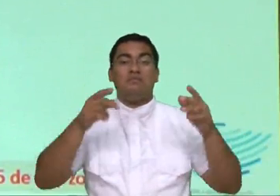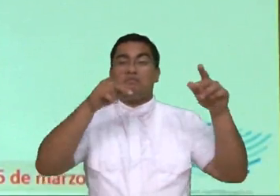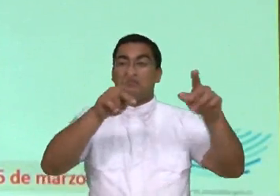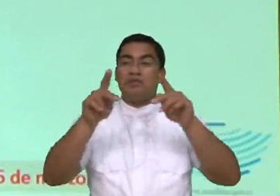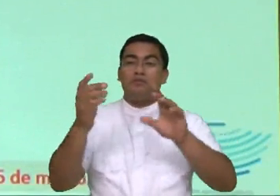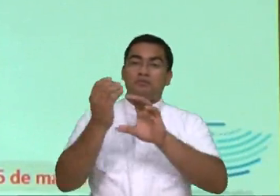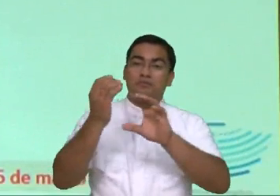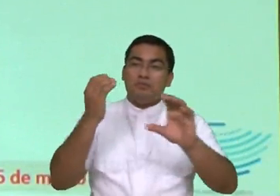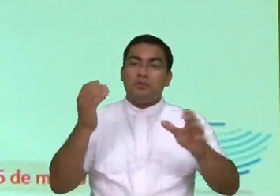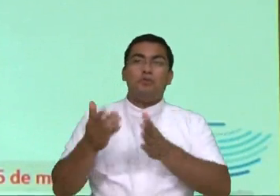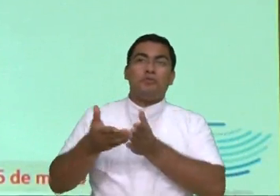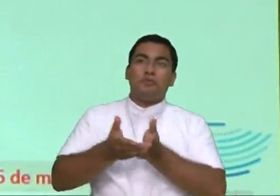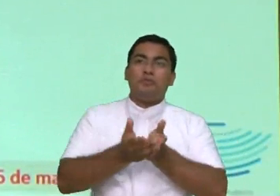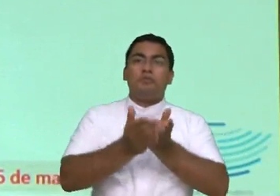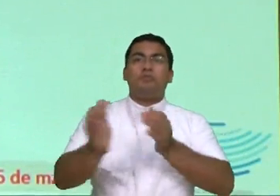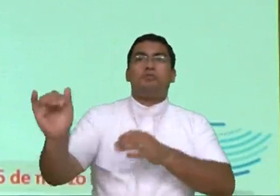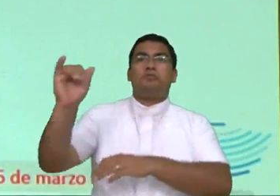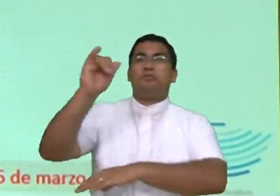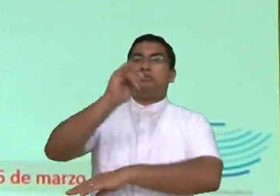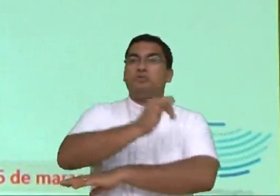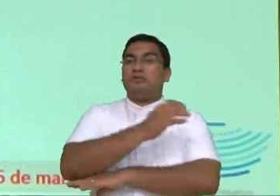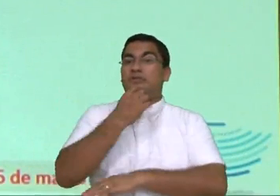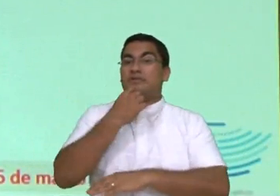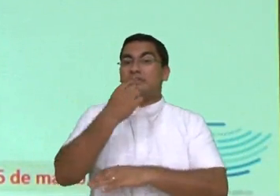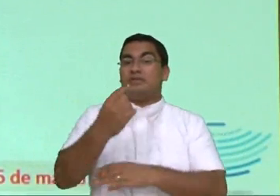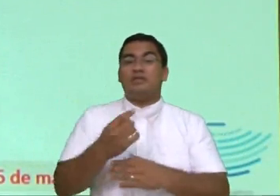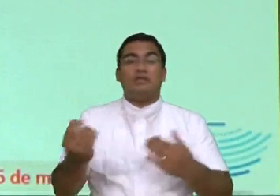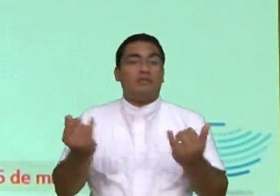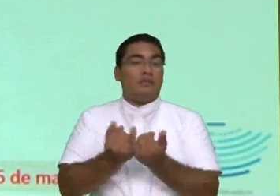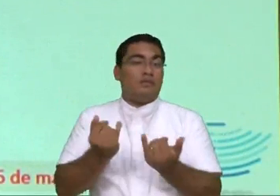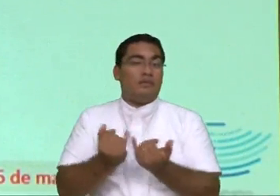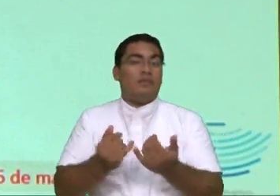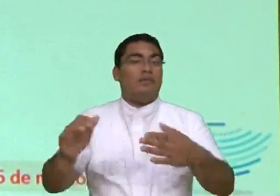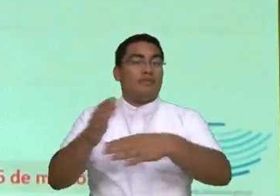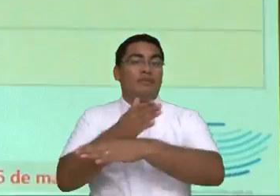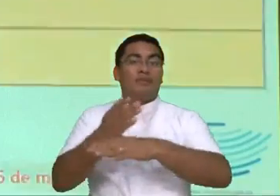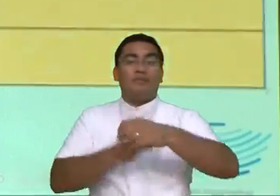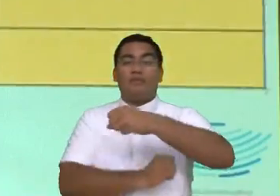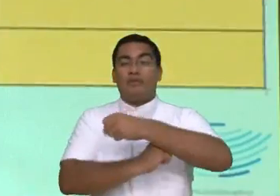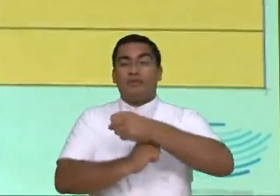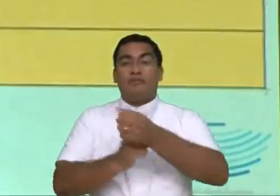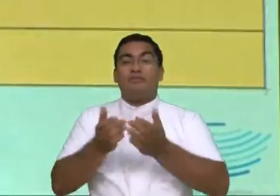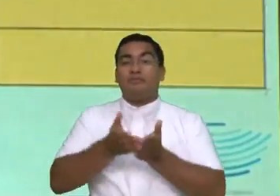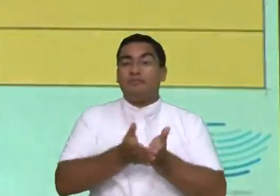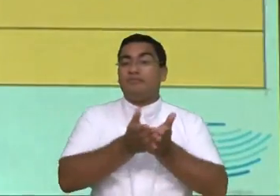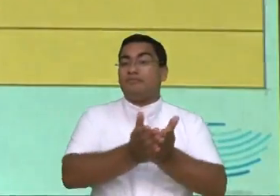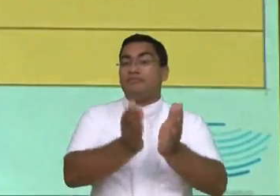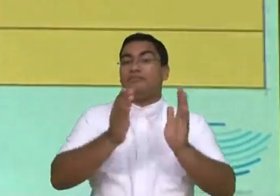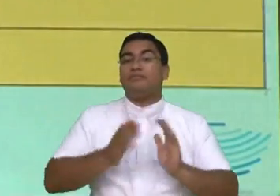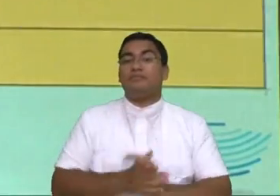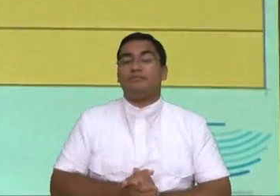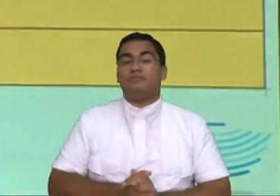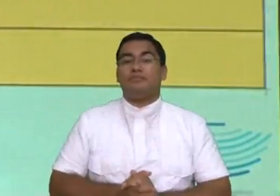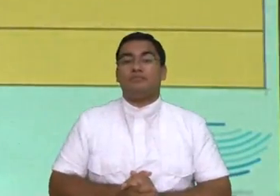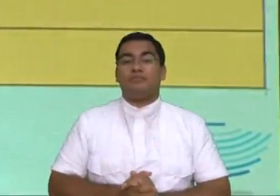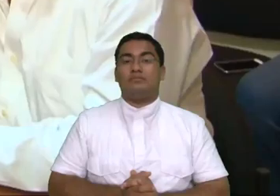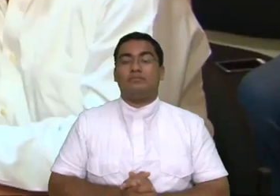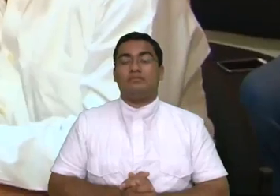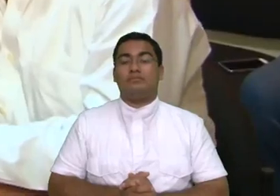pasajeros, acuático y aéreo, además de las navieras, los puertos y aeropuertos. Porque se